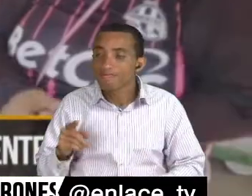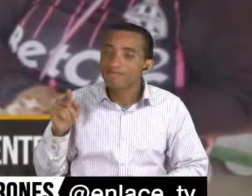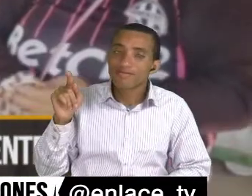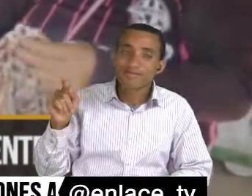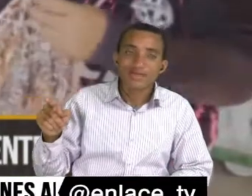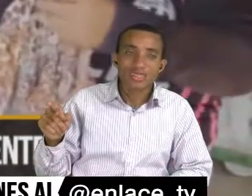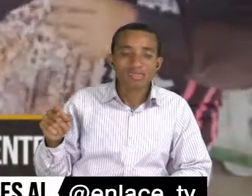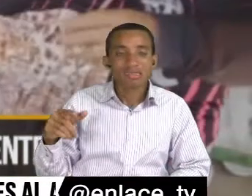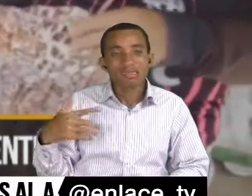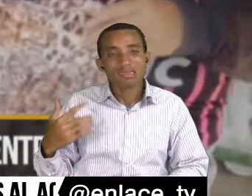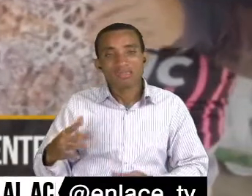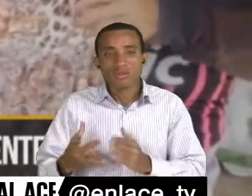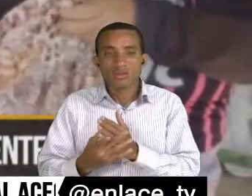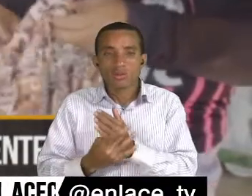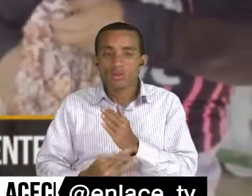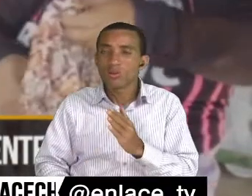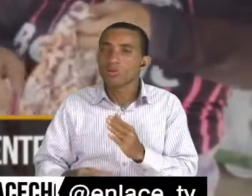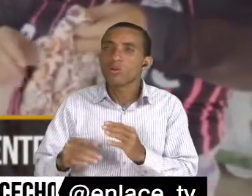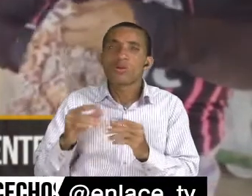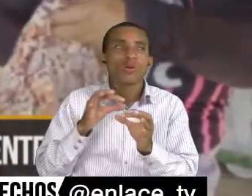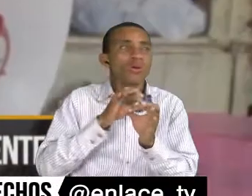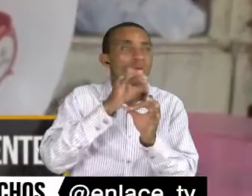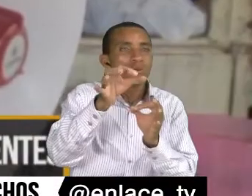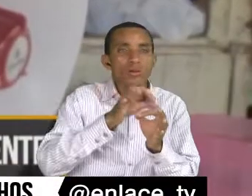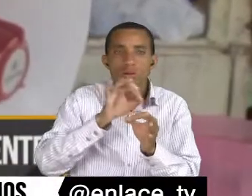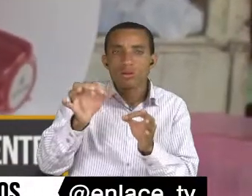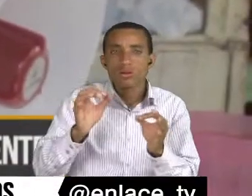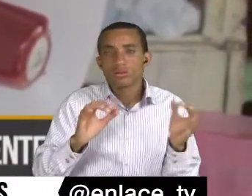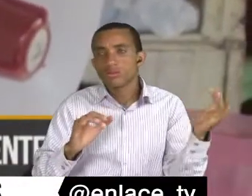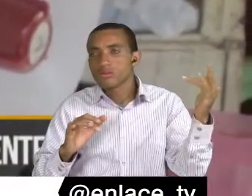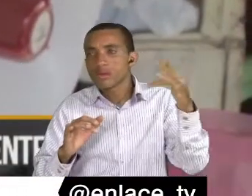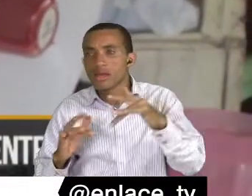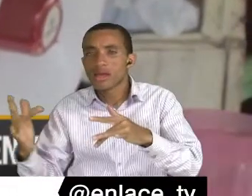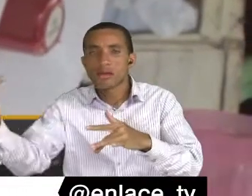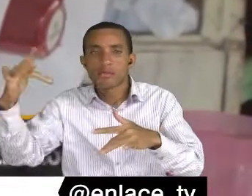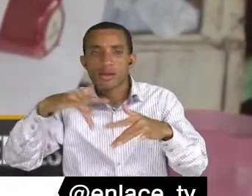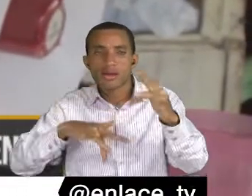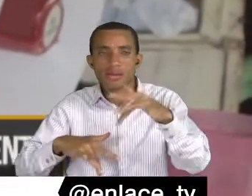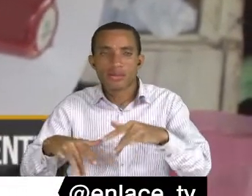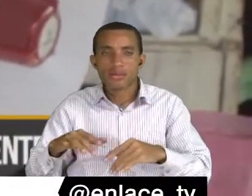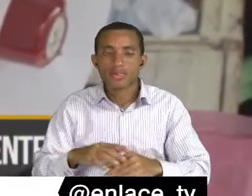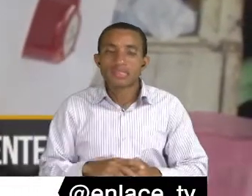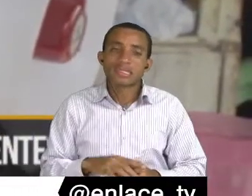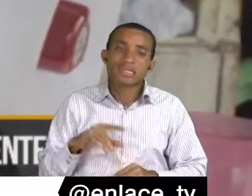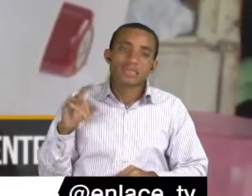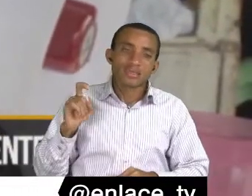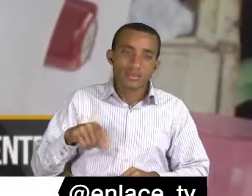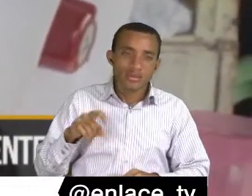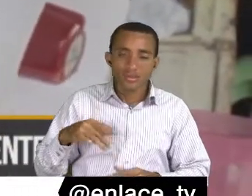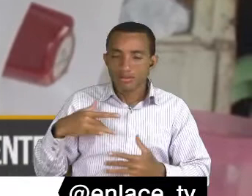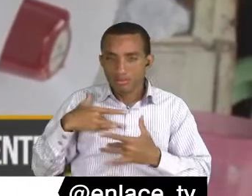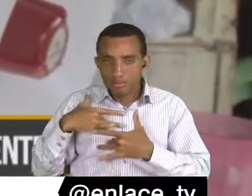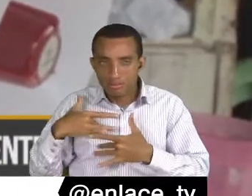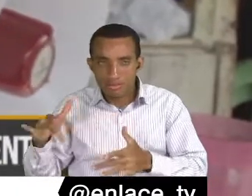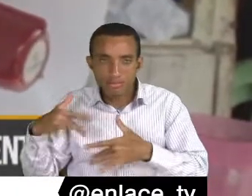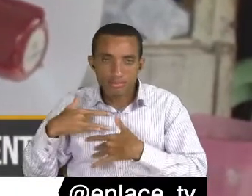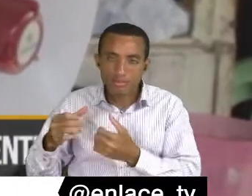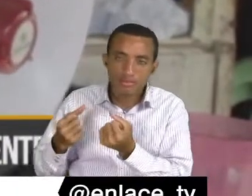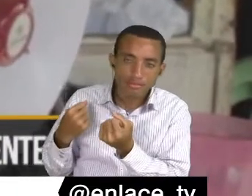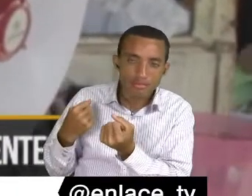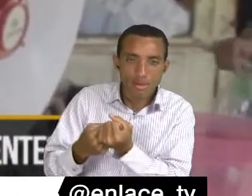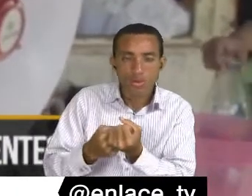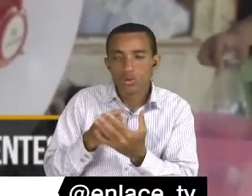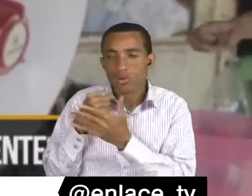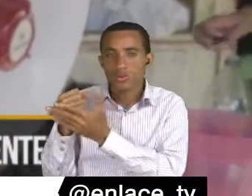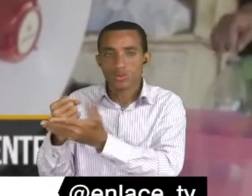que vienen de otros municipios. Y entonces pues necesitamos contribuir, o sea, continuamos con esta humilde labor